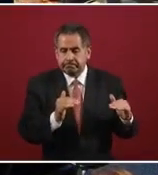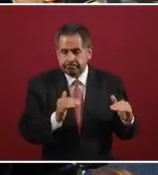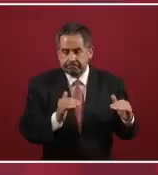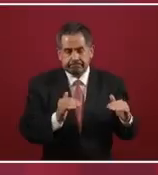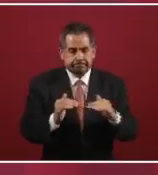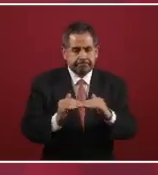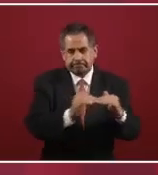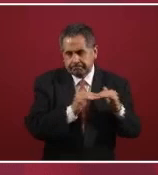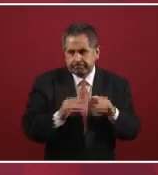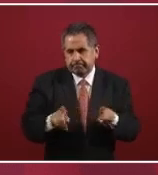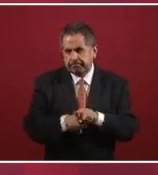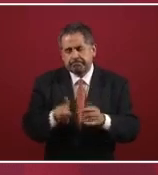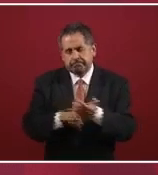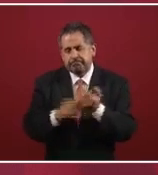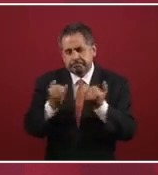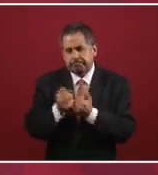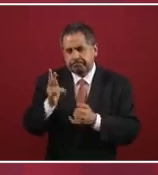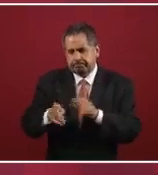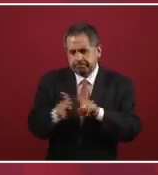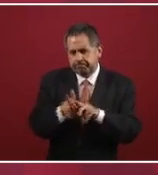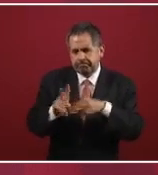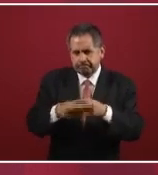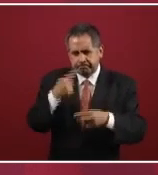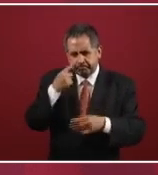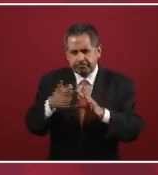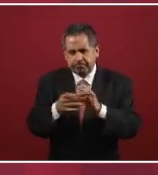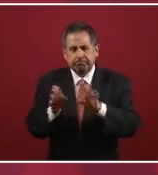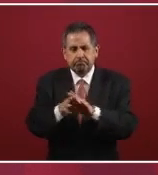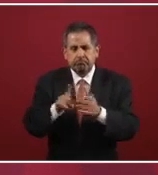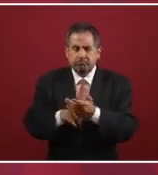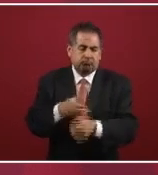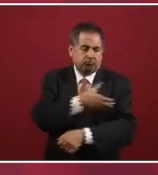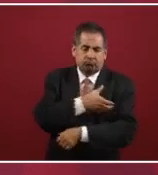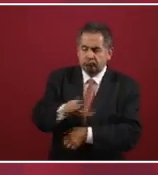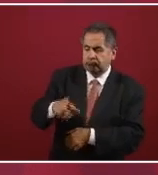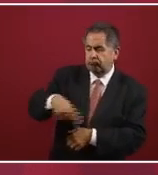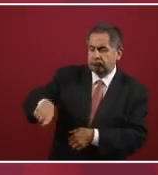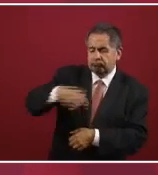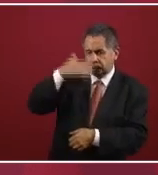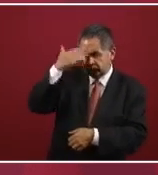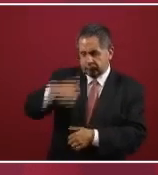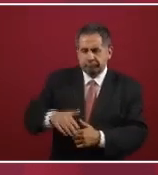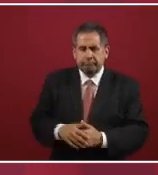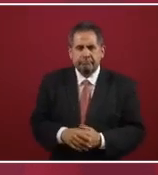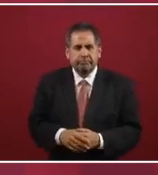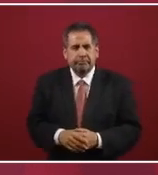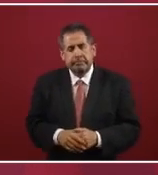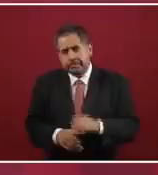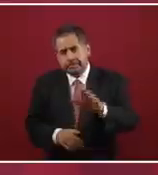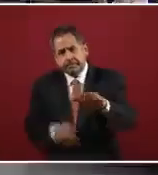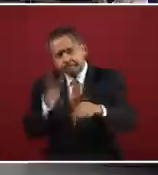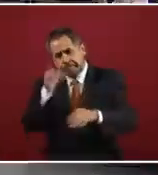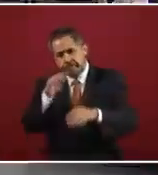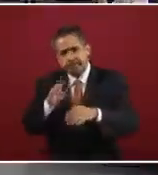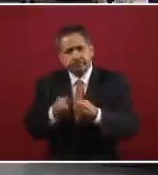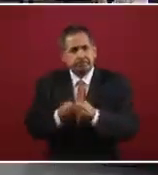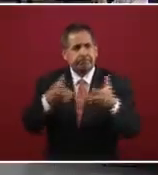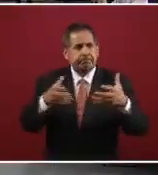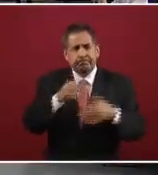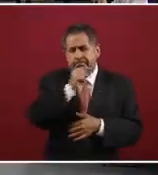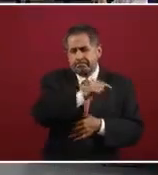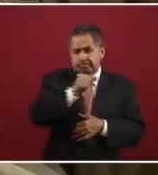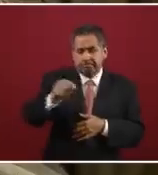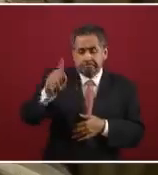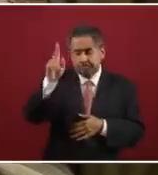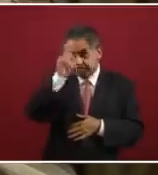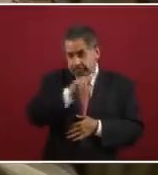ajusten sus precios que es lo que estamos buscando a través del empoderamiento del consumidor está creciendo donde quiera ahí está la